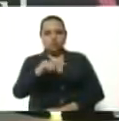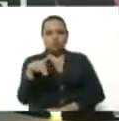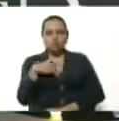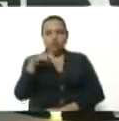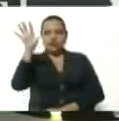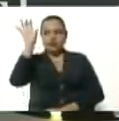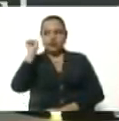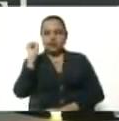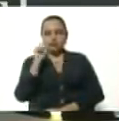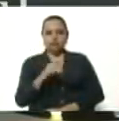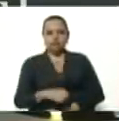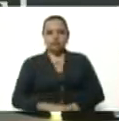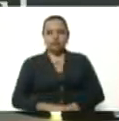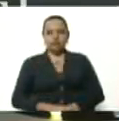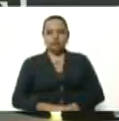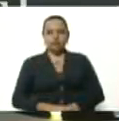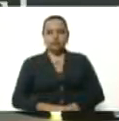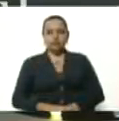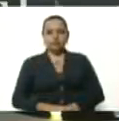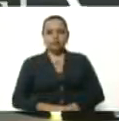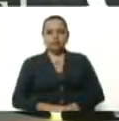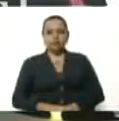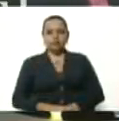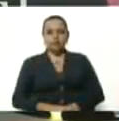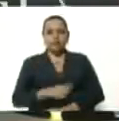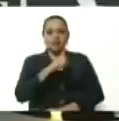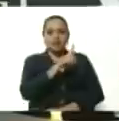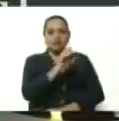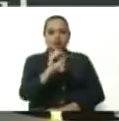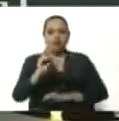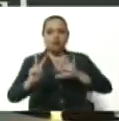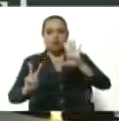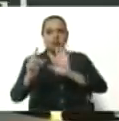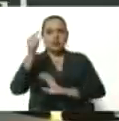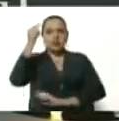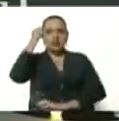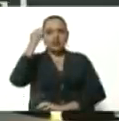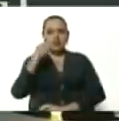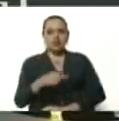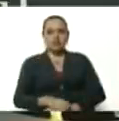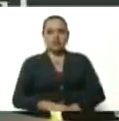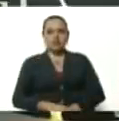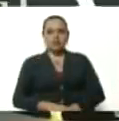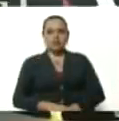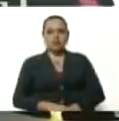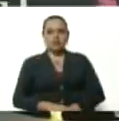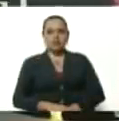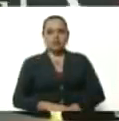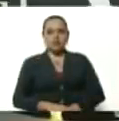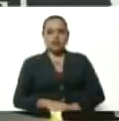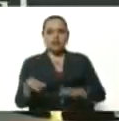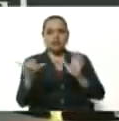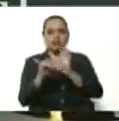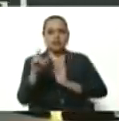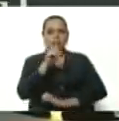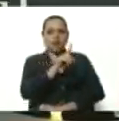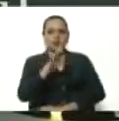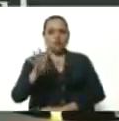entendemos, bueno, que a 107 días, ¿verdad?, casi 14 semanas,